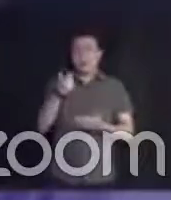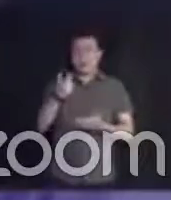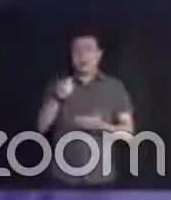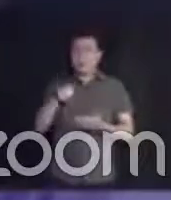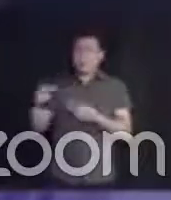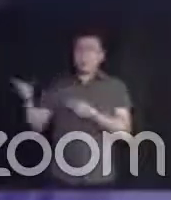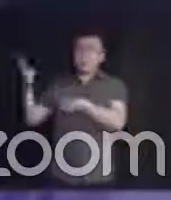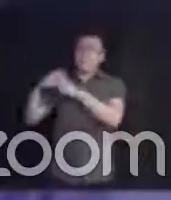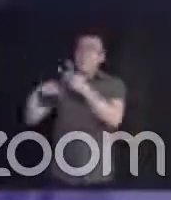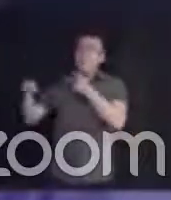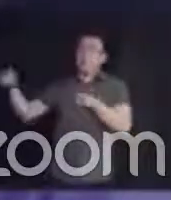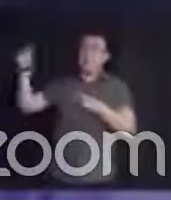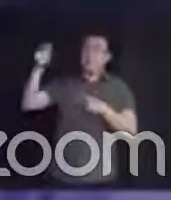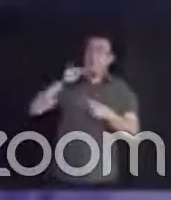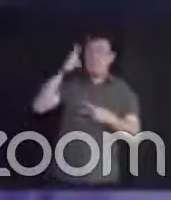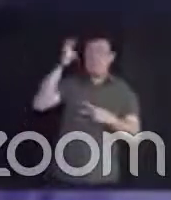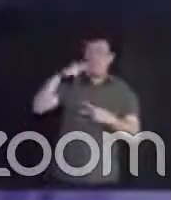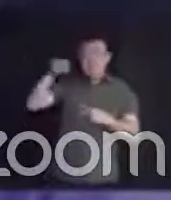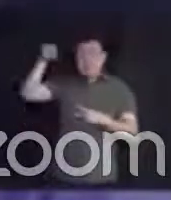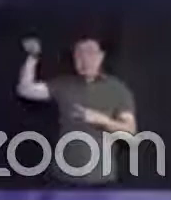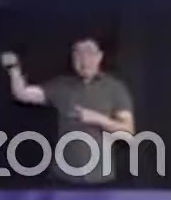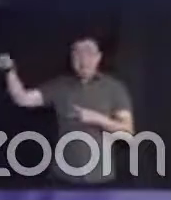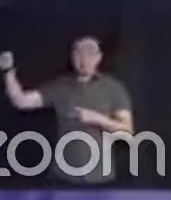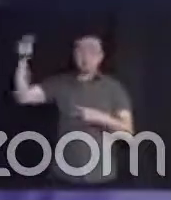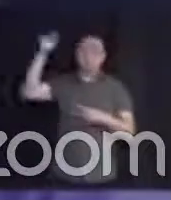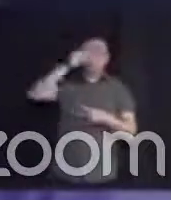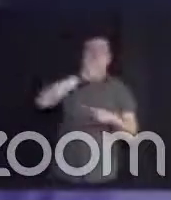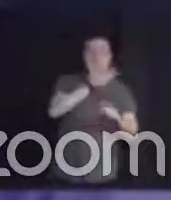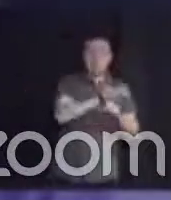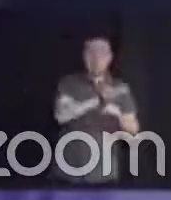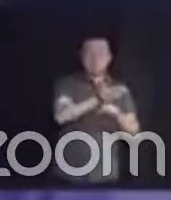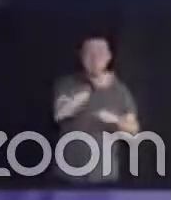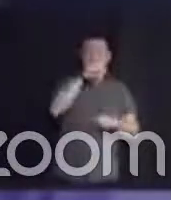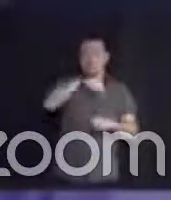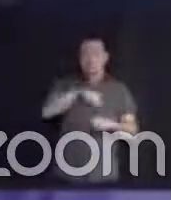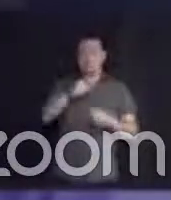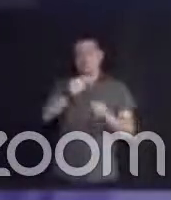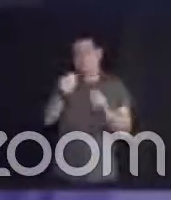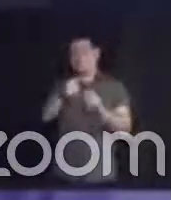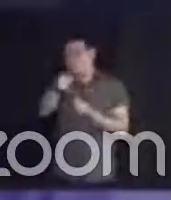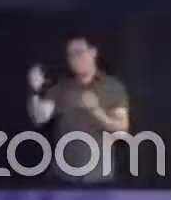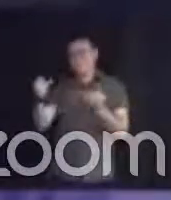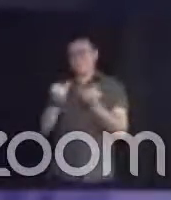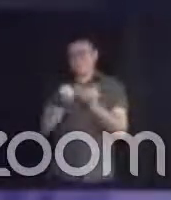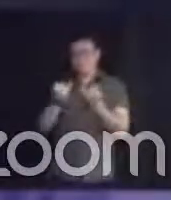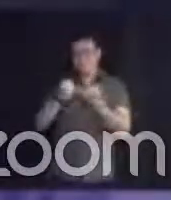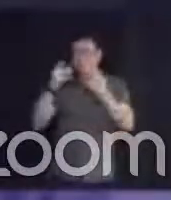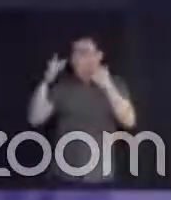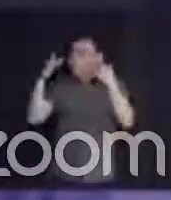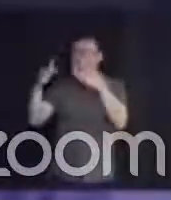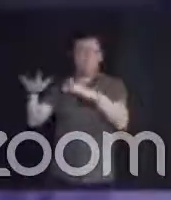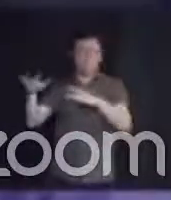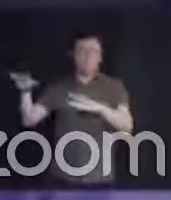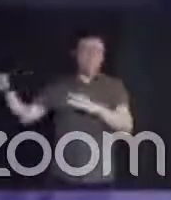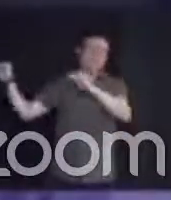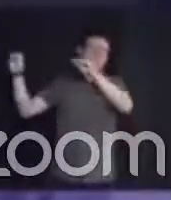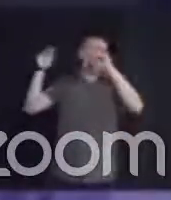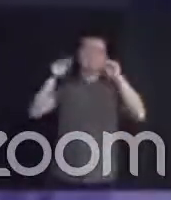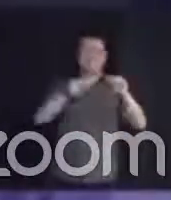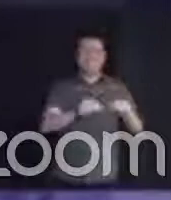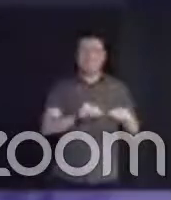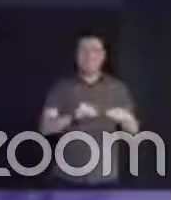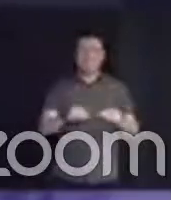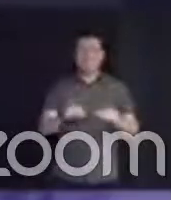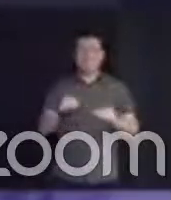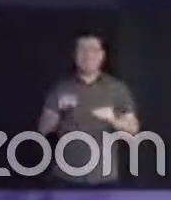México a trabajar aquí a Estados Unidos, como muchos de nosotros nos hemos venido, dejando todo